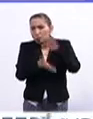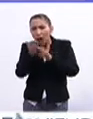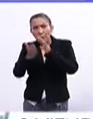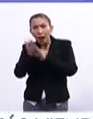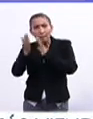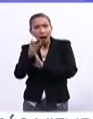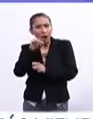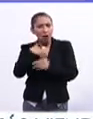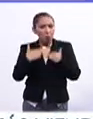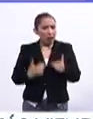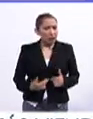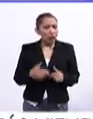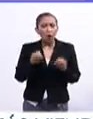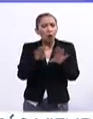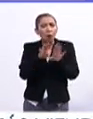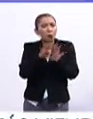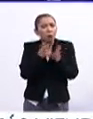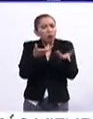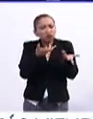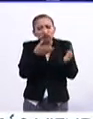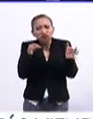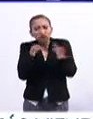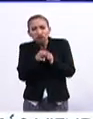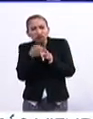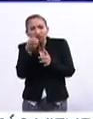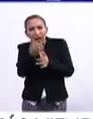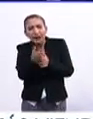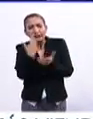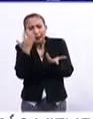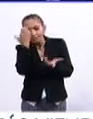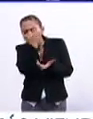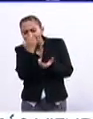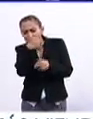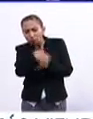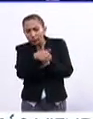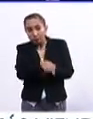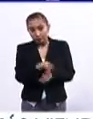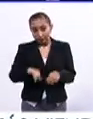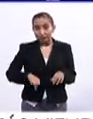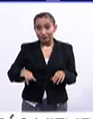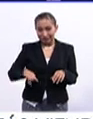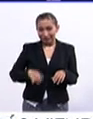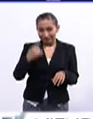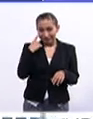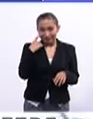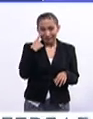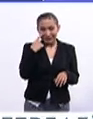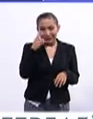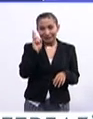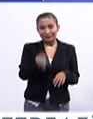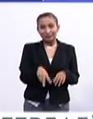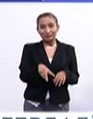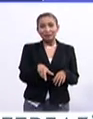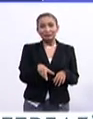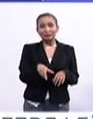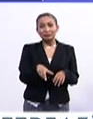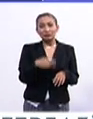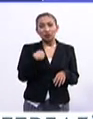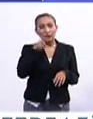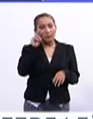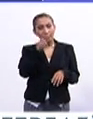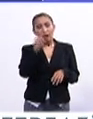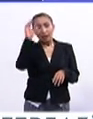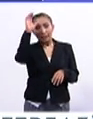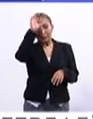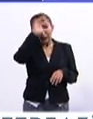No sé si las humanistas. ¿Cómo está esta estadística? Es interesante porque efectivamente encontraríamos primero